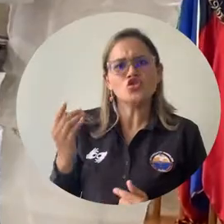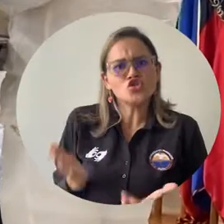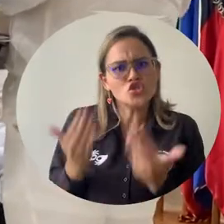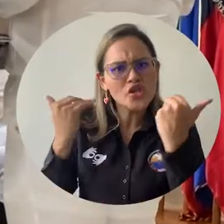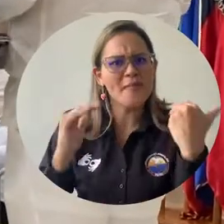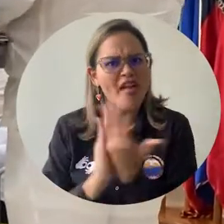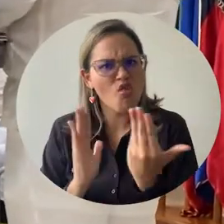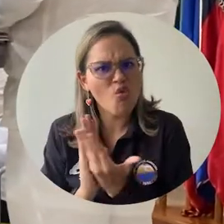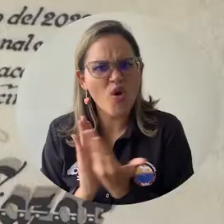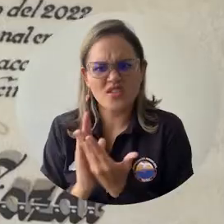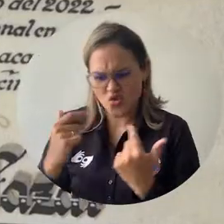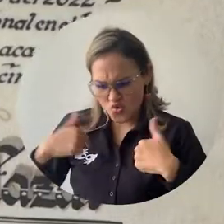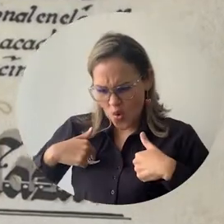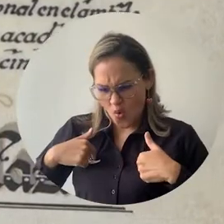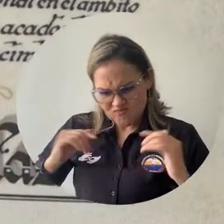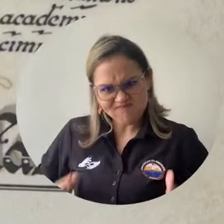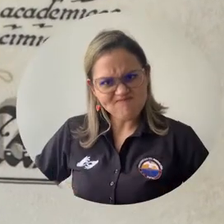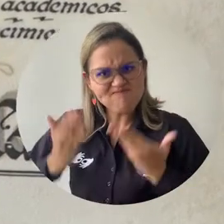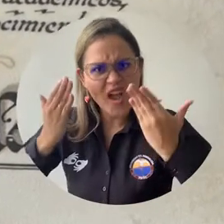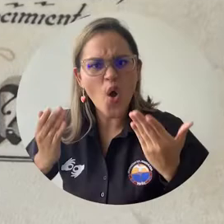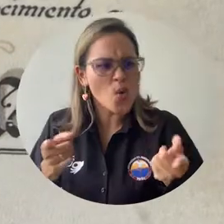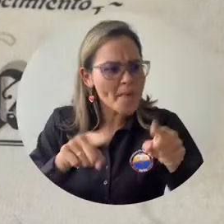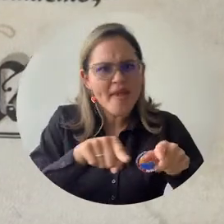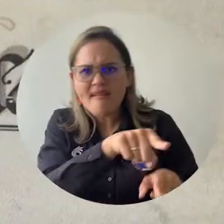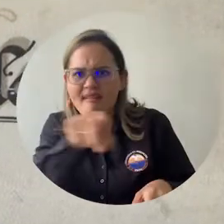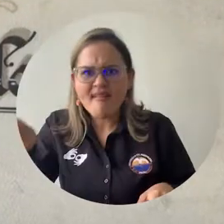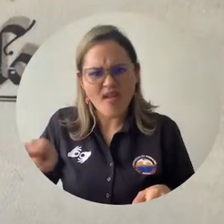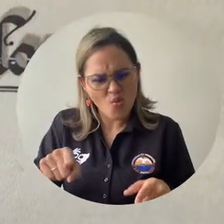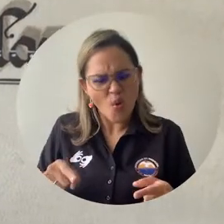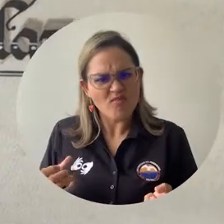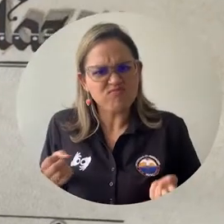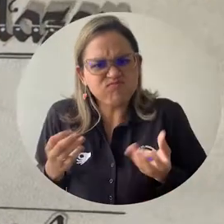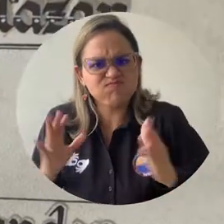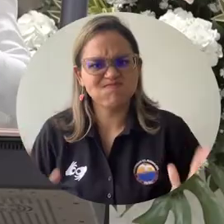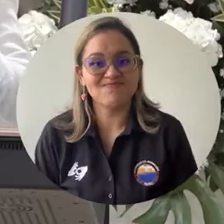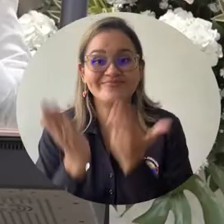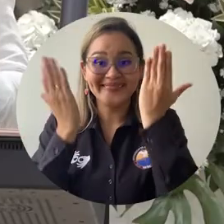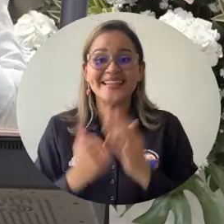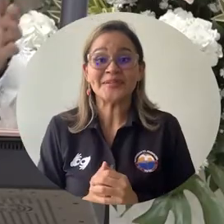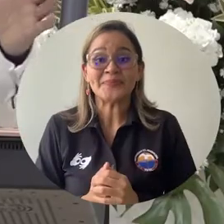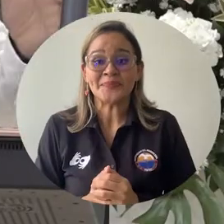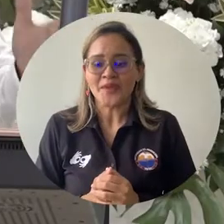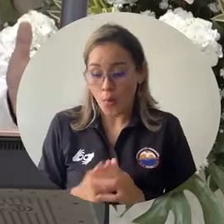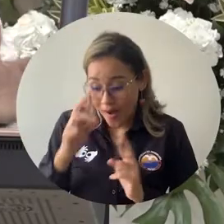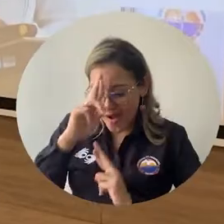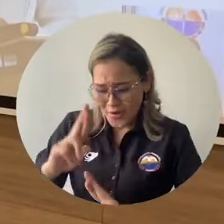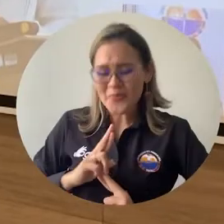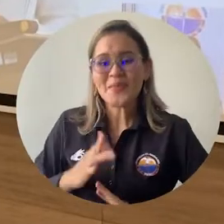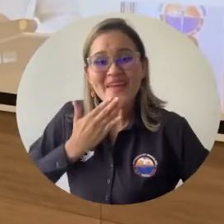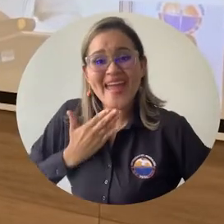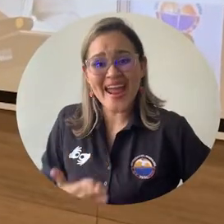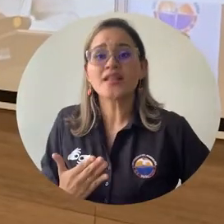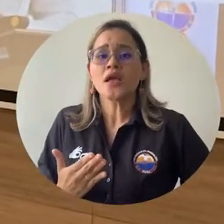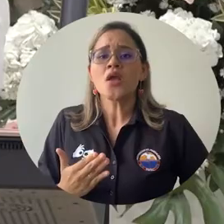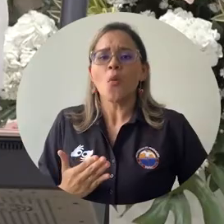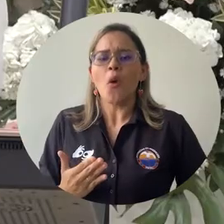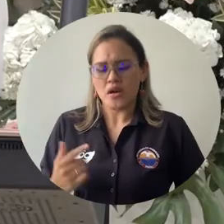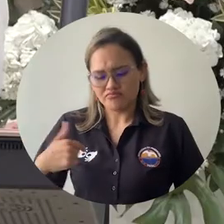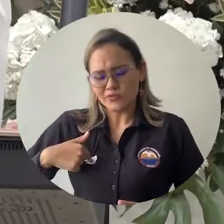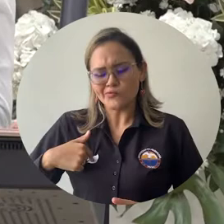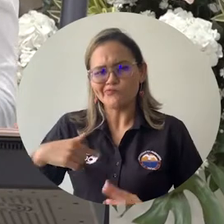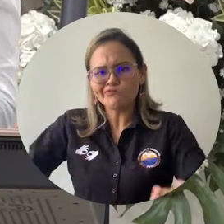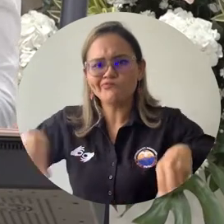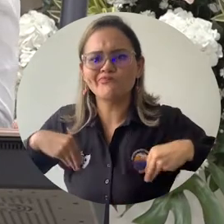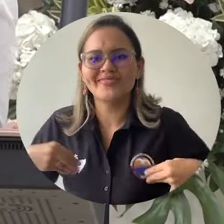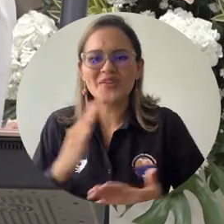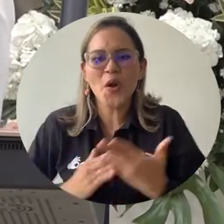de otros. Entonces me declaro culpable de recibirlo con todo el reconocimiento, pero sobre todo con la humildad, porque si algún mérito tengo yo,